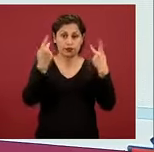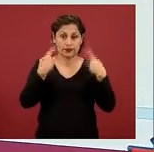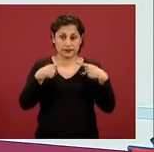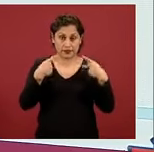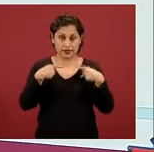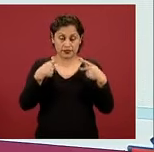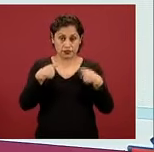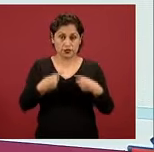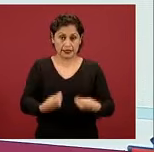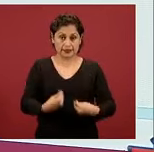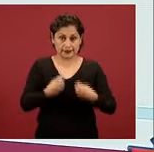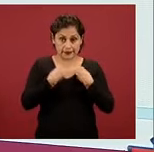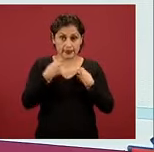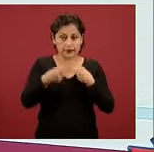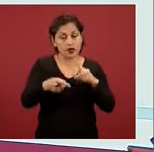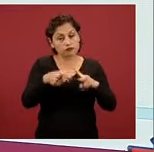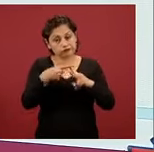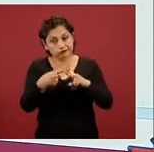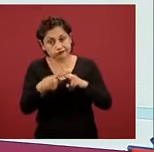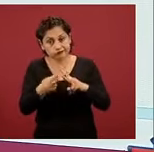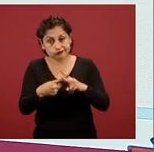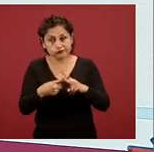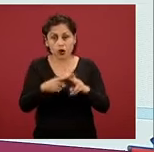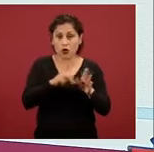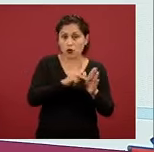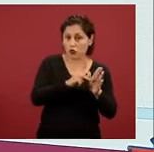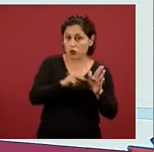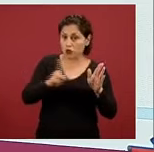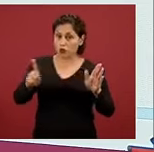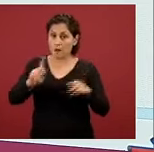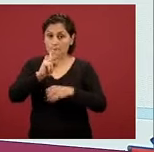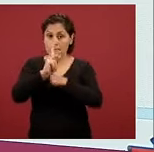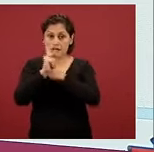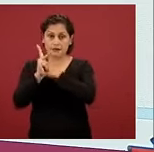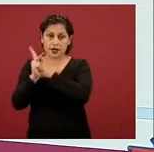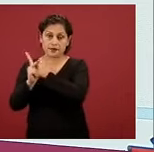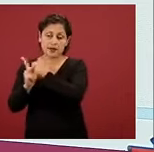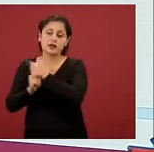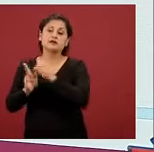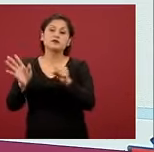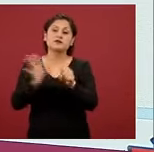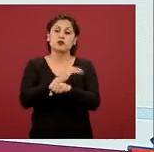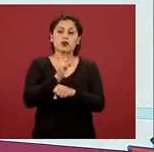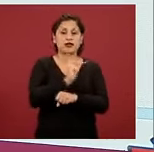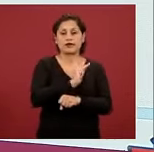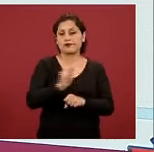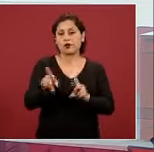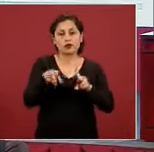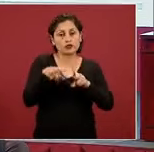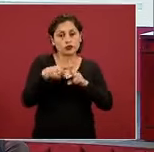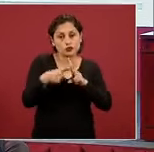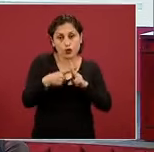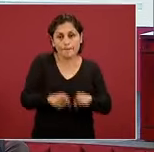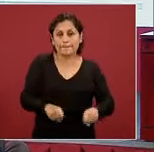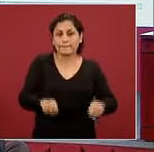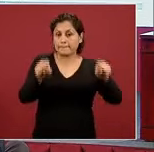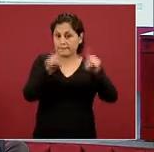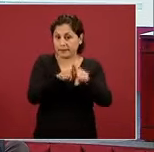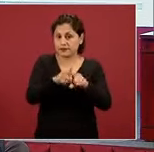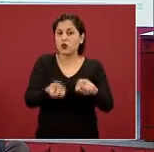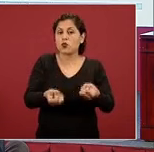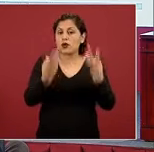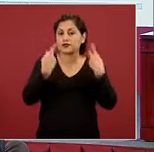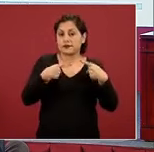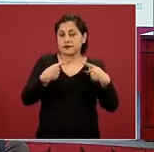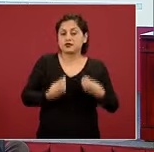comparar la magnitud de todos los países que vamos a mostrar, porque todos están ajustados por el tamaño de la población.